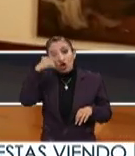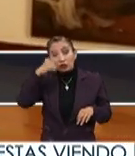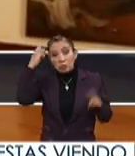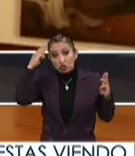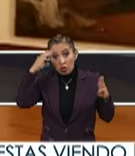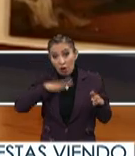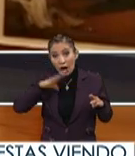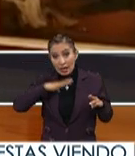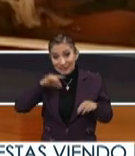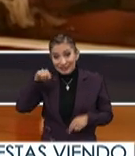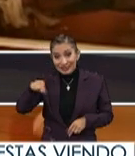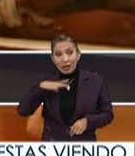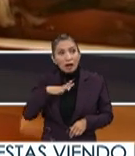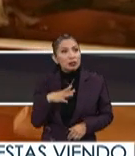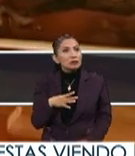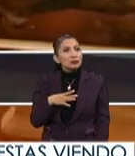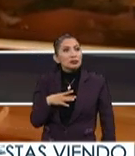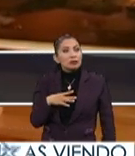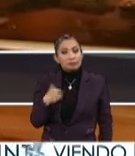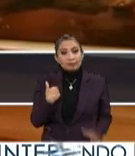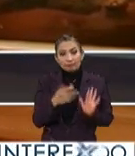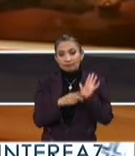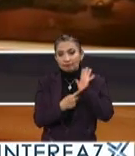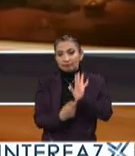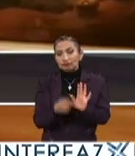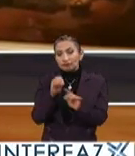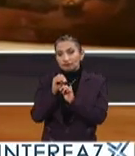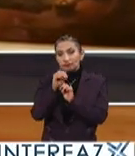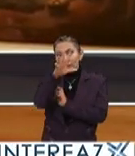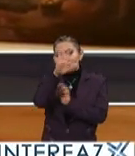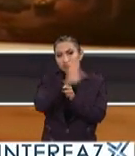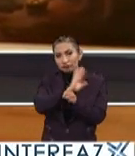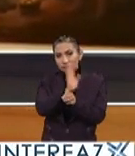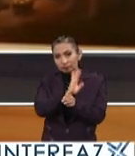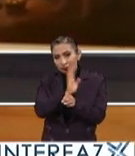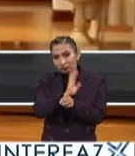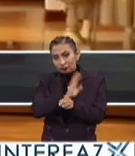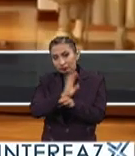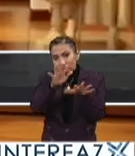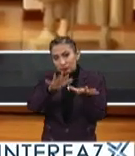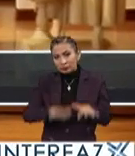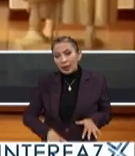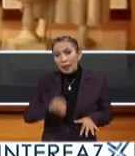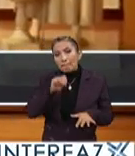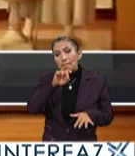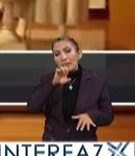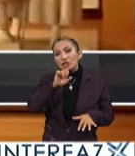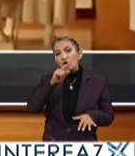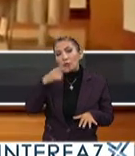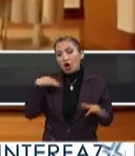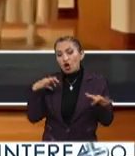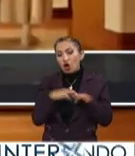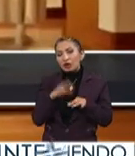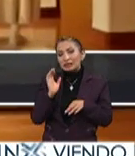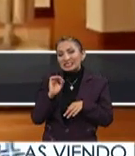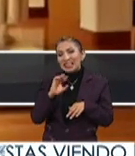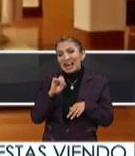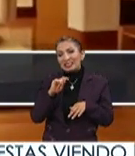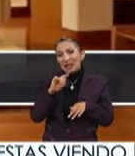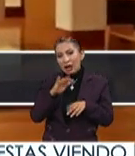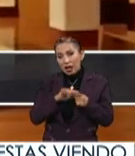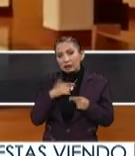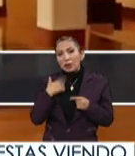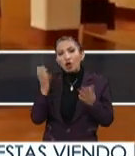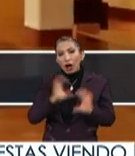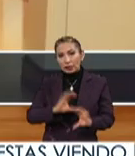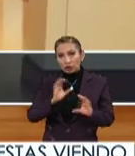Museos, por ejemplo. Va a haber la proyección de una película en el Auditorio Bess Mugar en colaboración con la Cineteca.